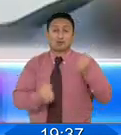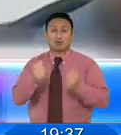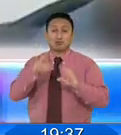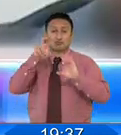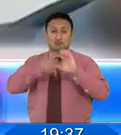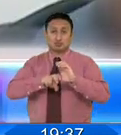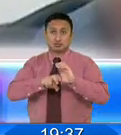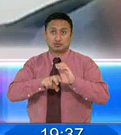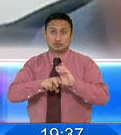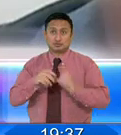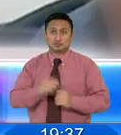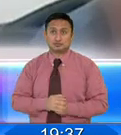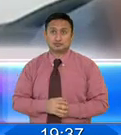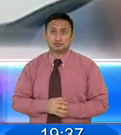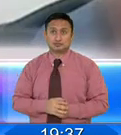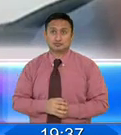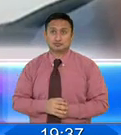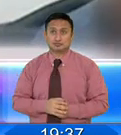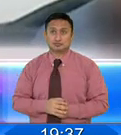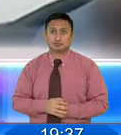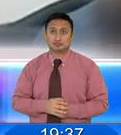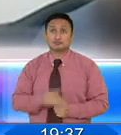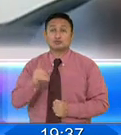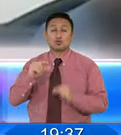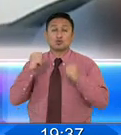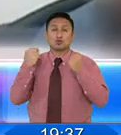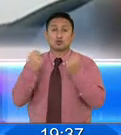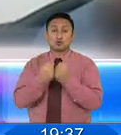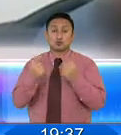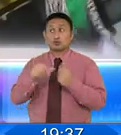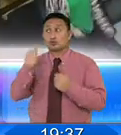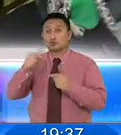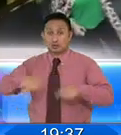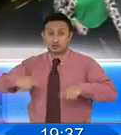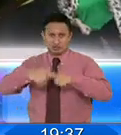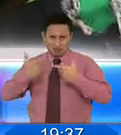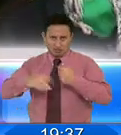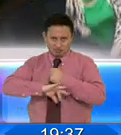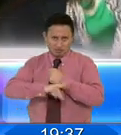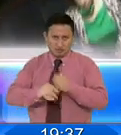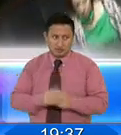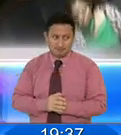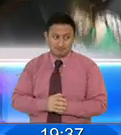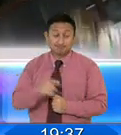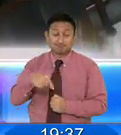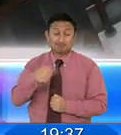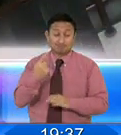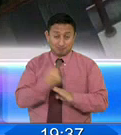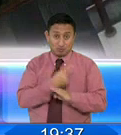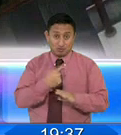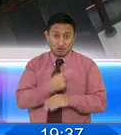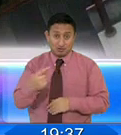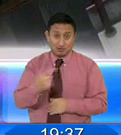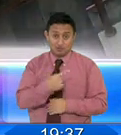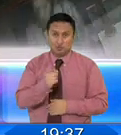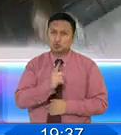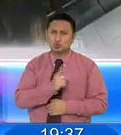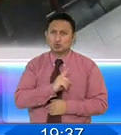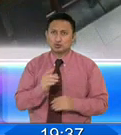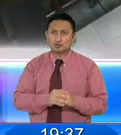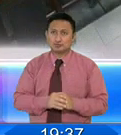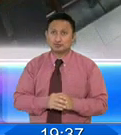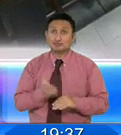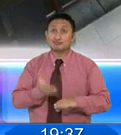es una banda de delincuentes que ya han hecho otro robo. Pero no es la primera vez que le sucede esto a la víctima. Se trata del